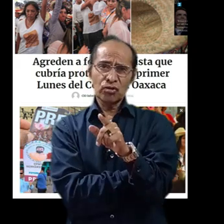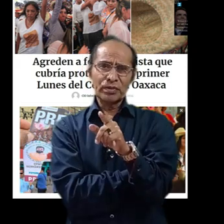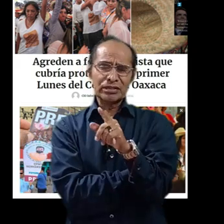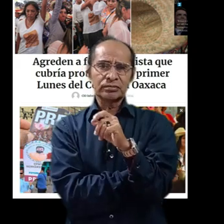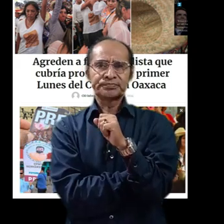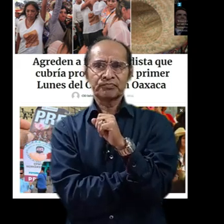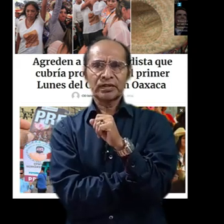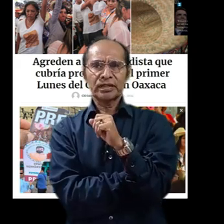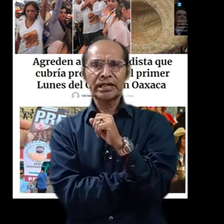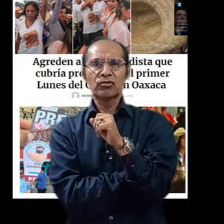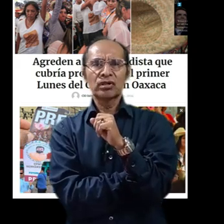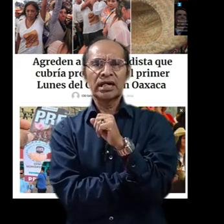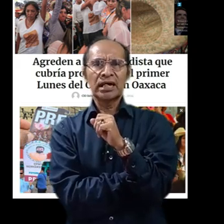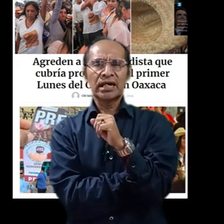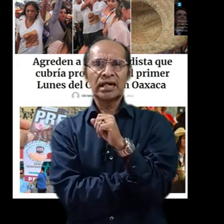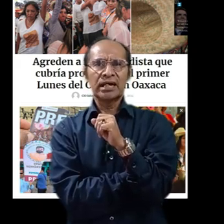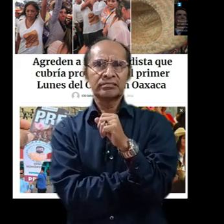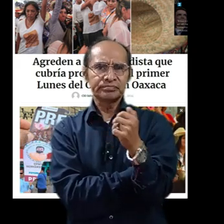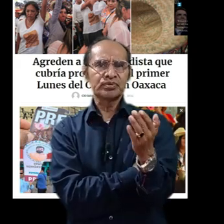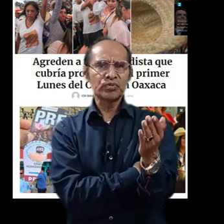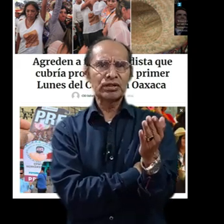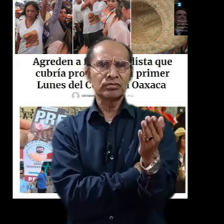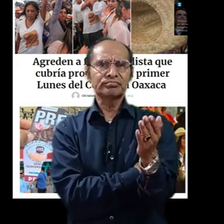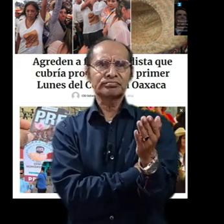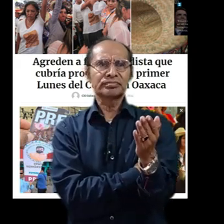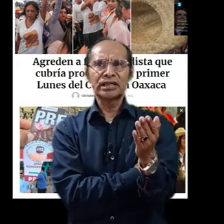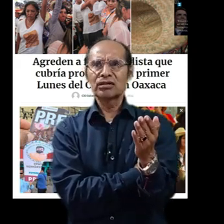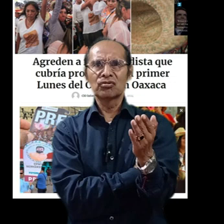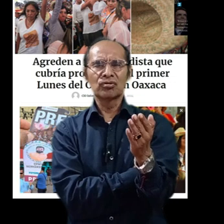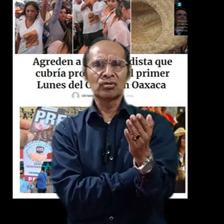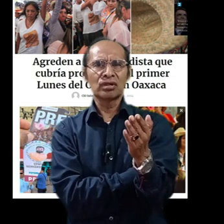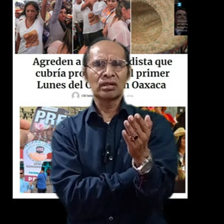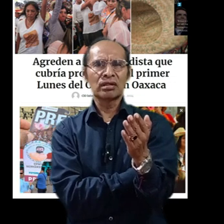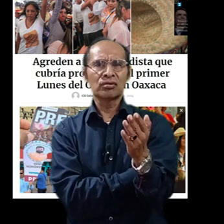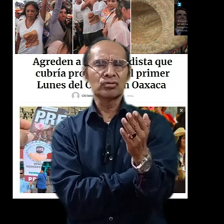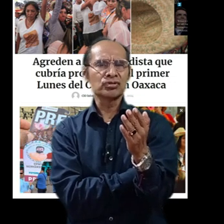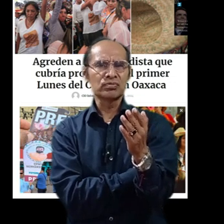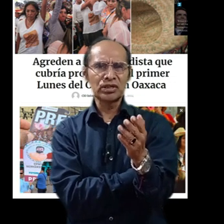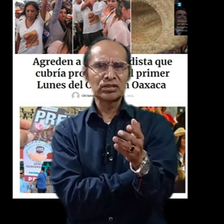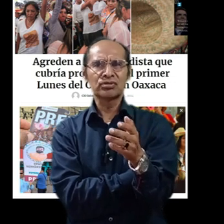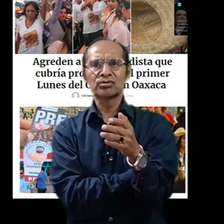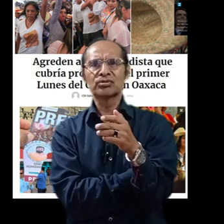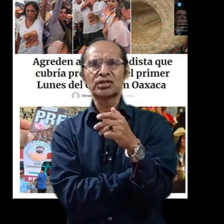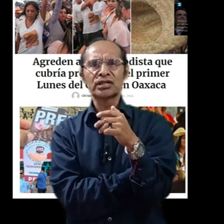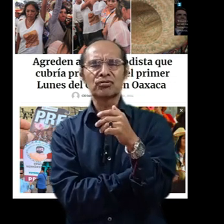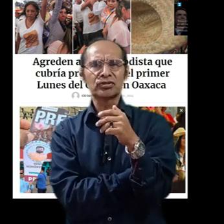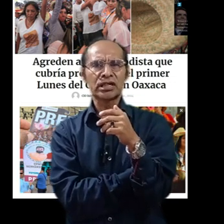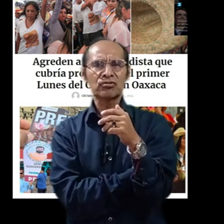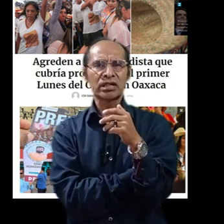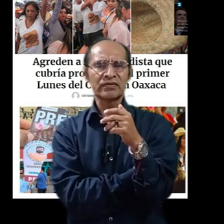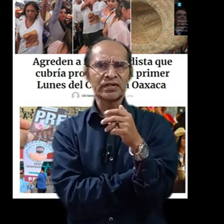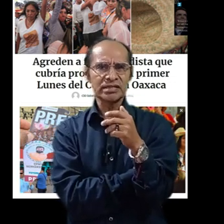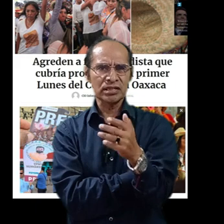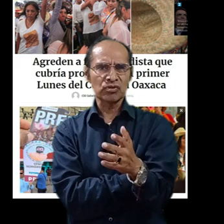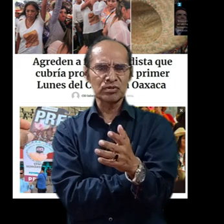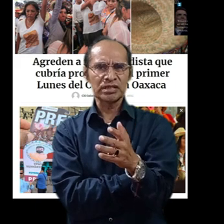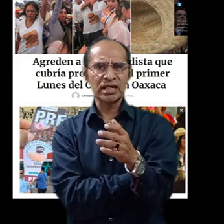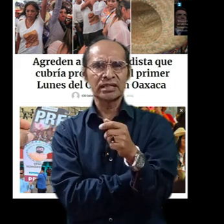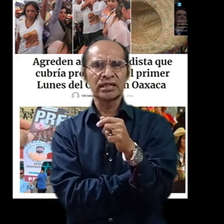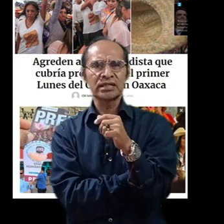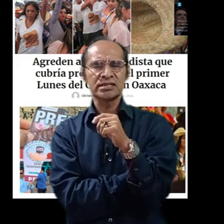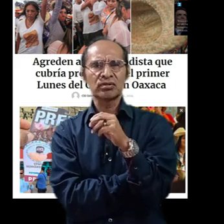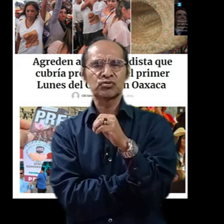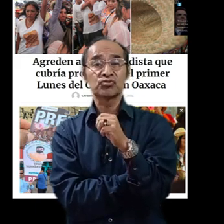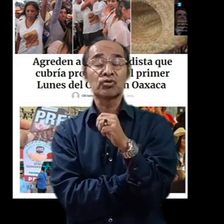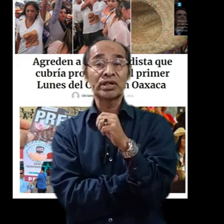por qué lo comento tengo la Pues bueno tengo el conocimiento y de contar con la deferencia de su